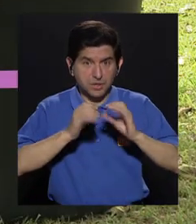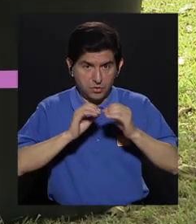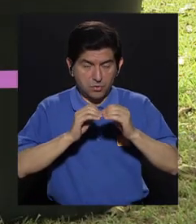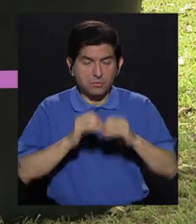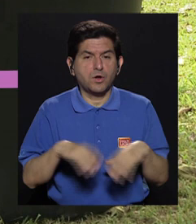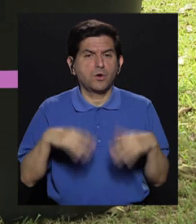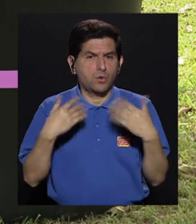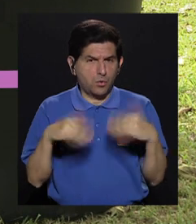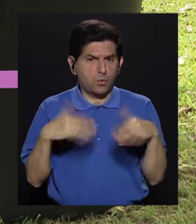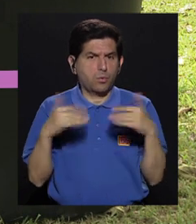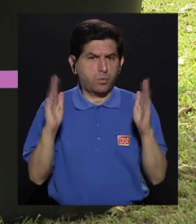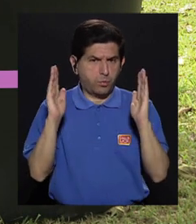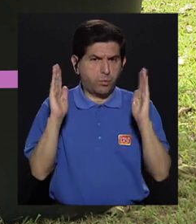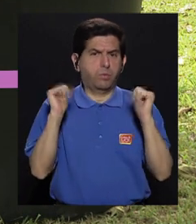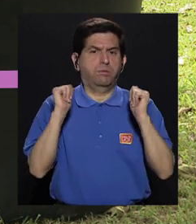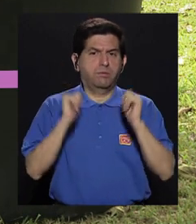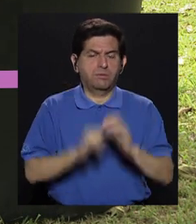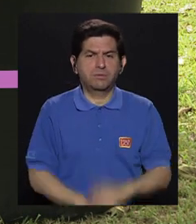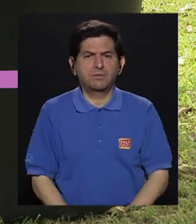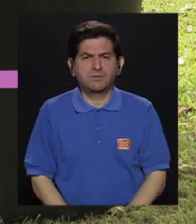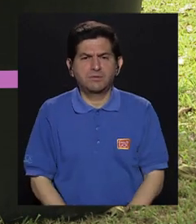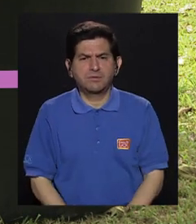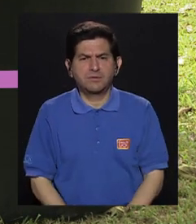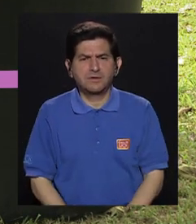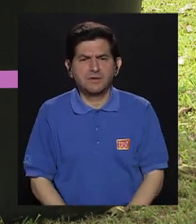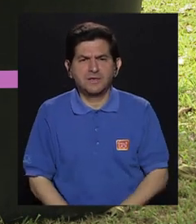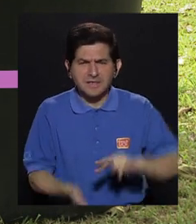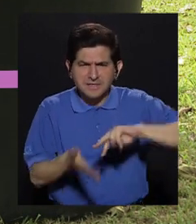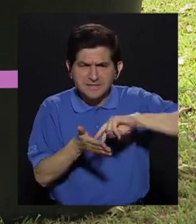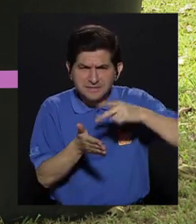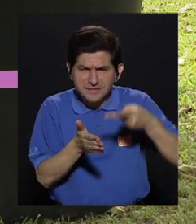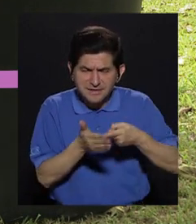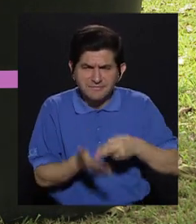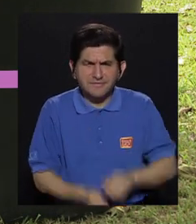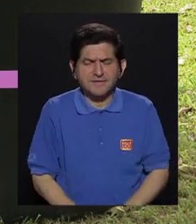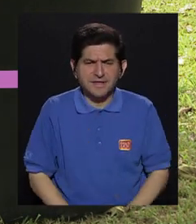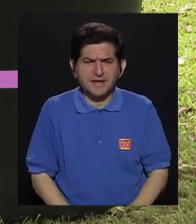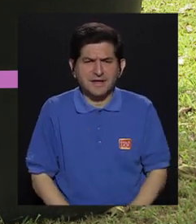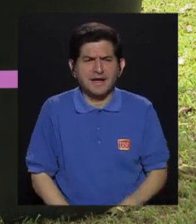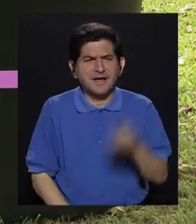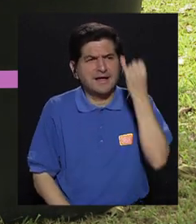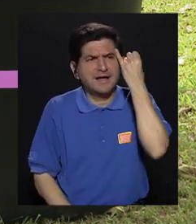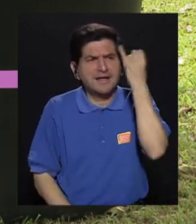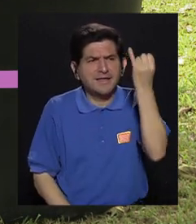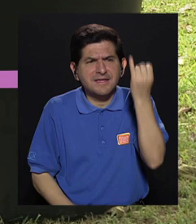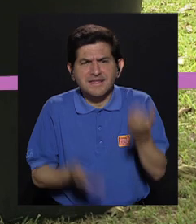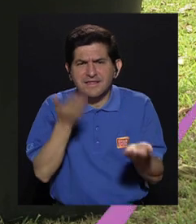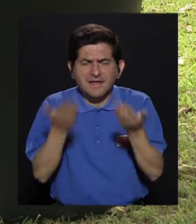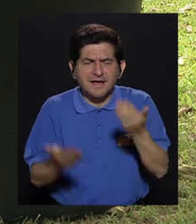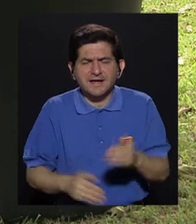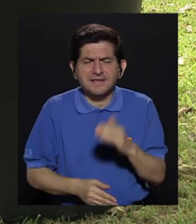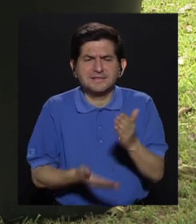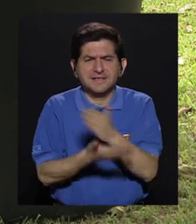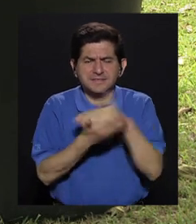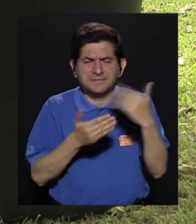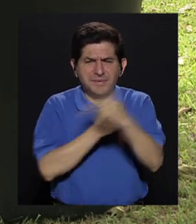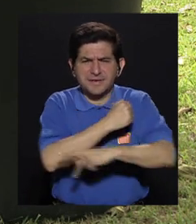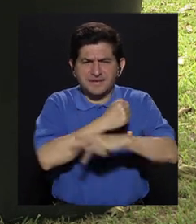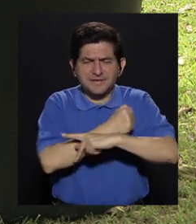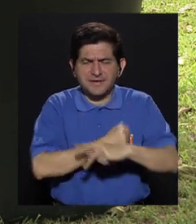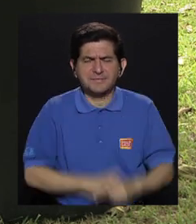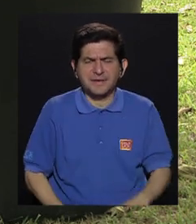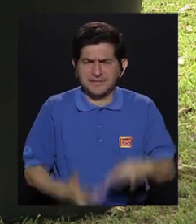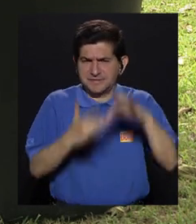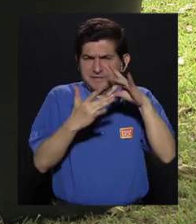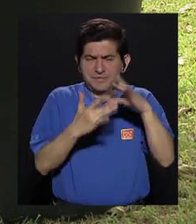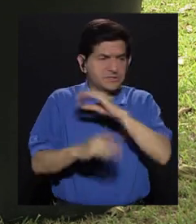dato bastante grande, ¿verdad, doctor? Y podríamos decir que se centraliza o hay una estimación de en algún sector de nuestro país